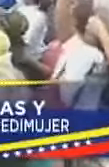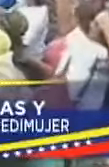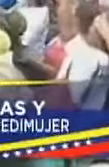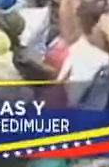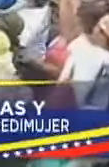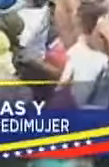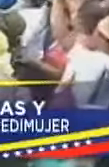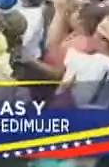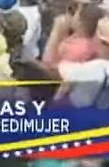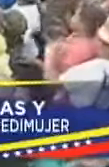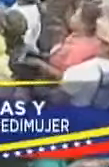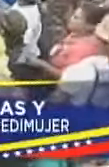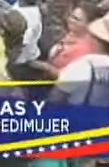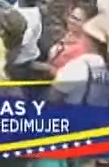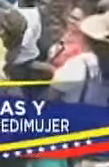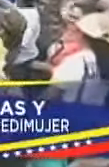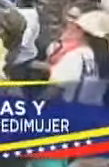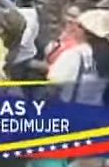¡Guapachosa!